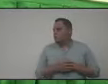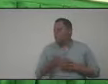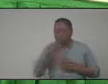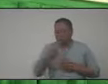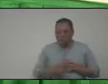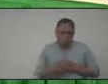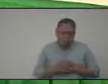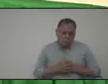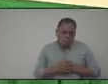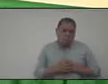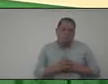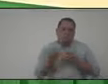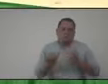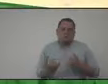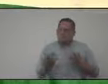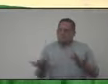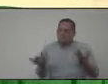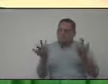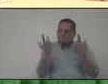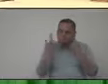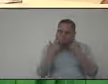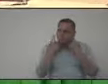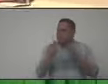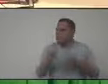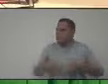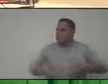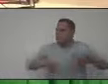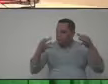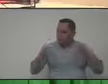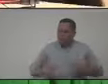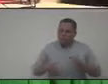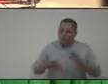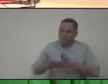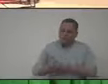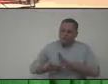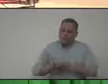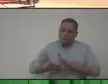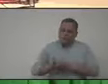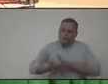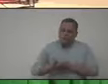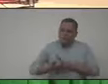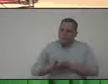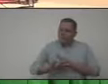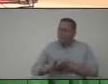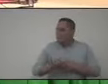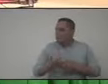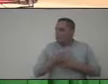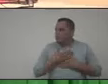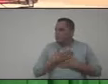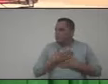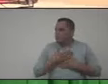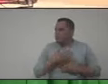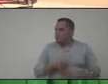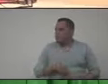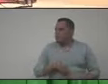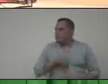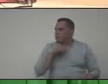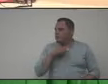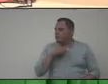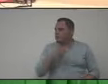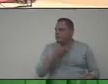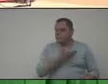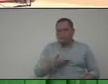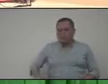que oírla a su merced con la seguridad que está hablando. Eso para mí es un honor como presidente de